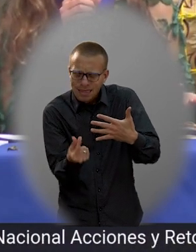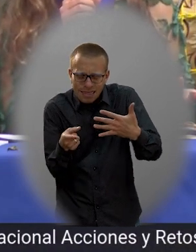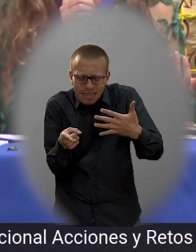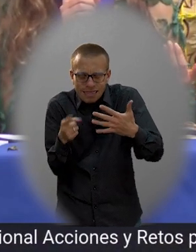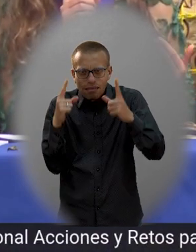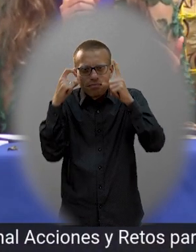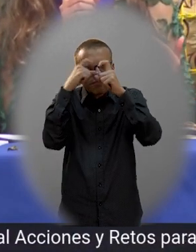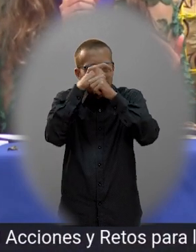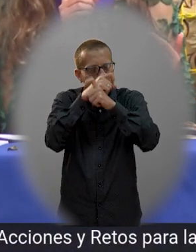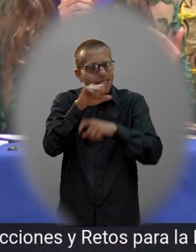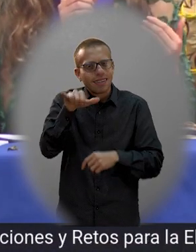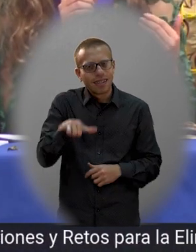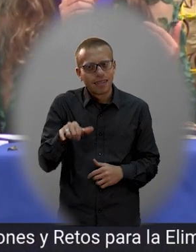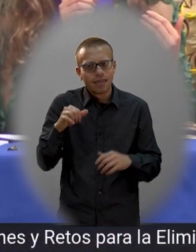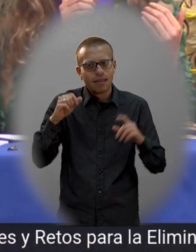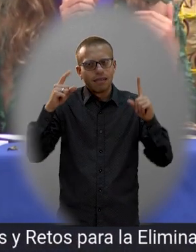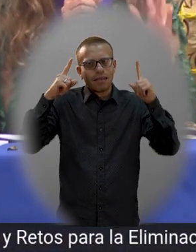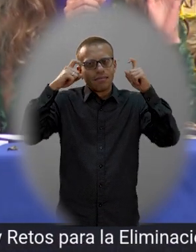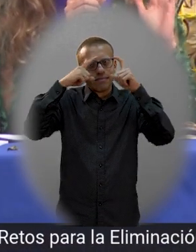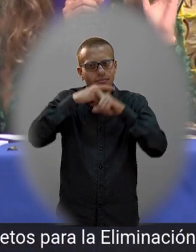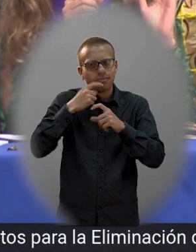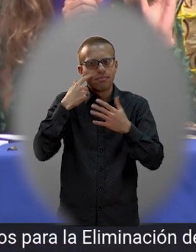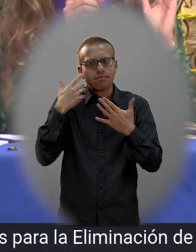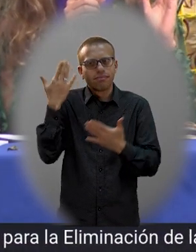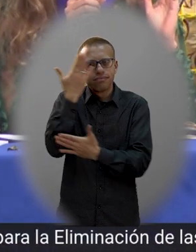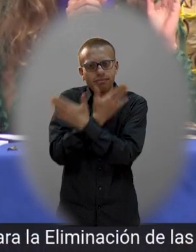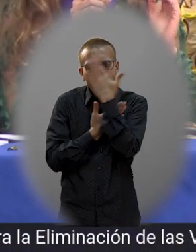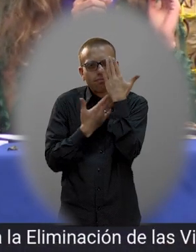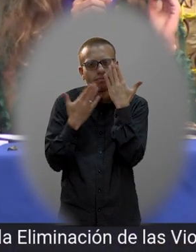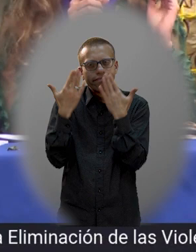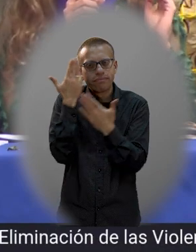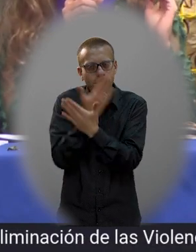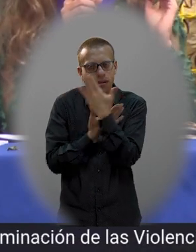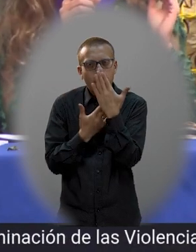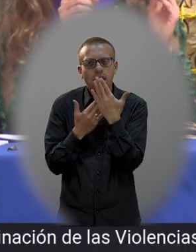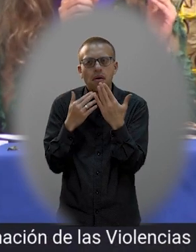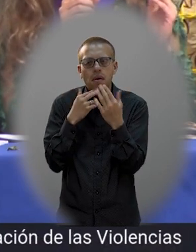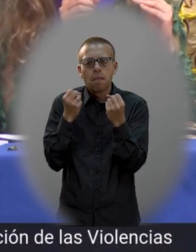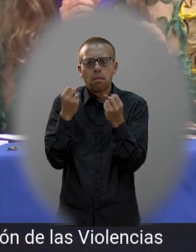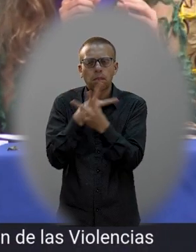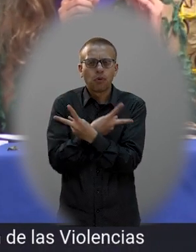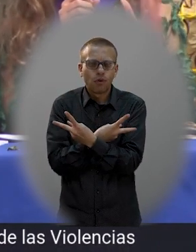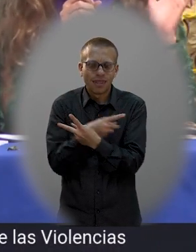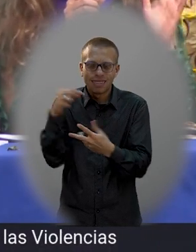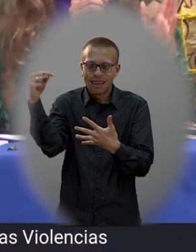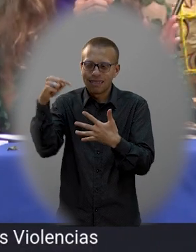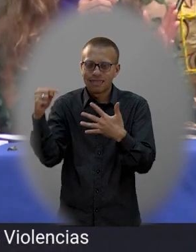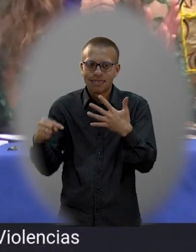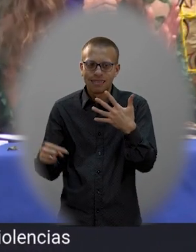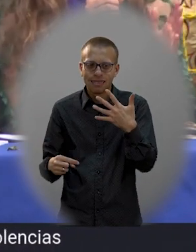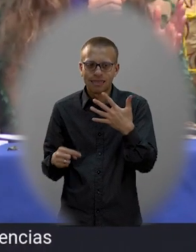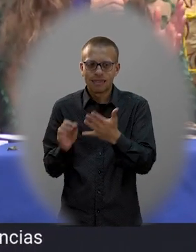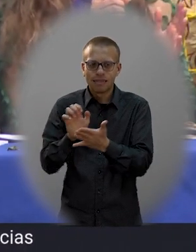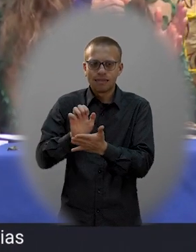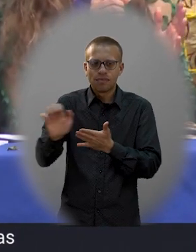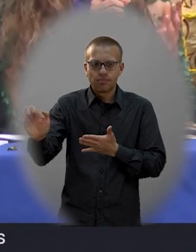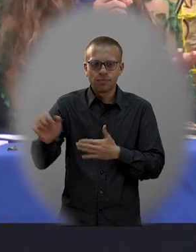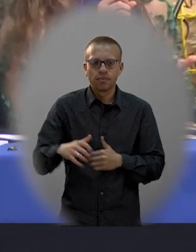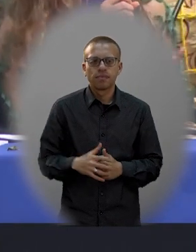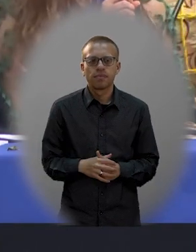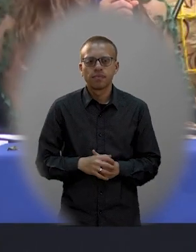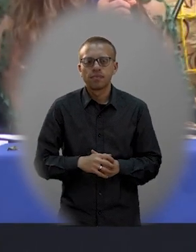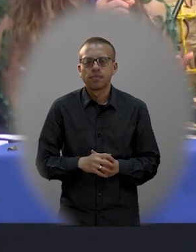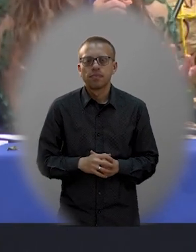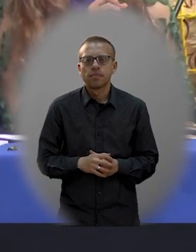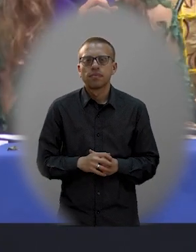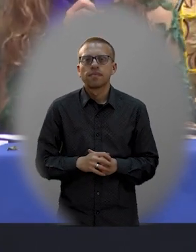reflexionarlos, porque siento que estaríamos dejando muchas violencias por fuera y estaríamos propiciando espacios demasiado inseguros por no